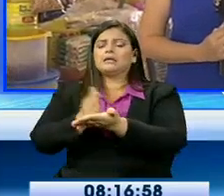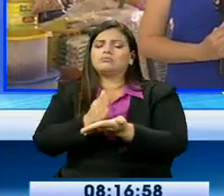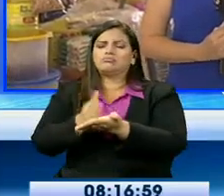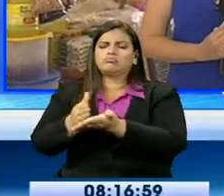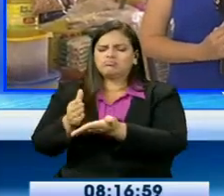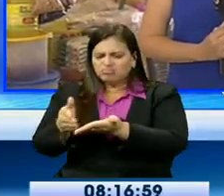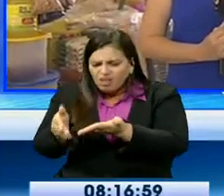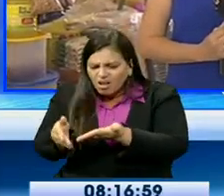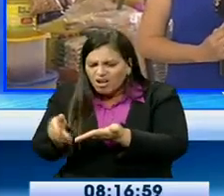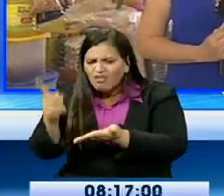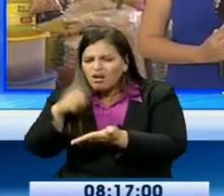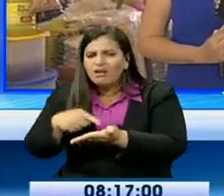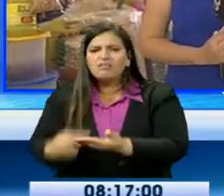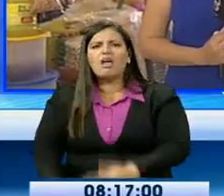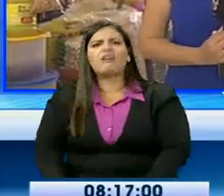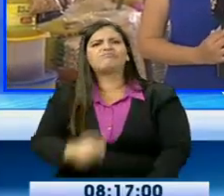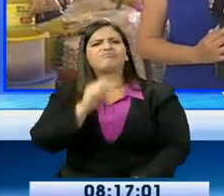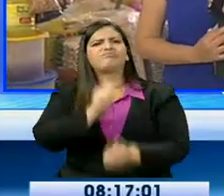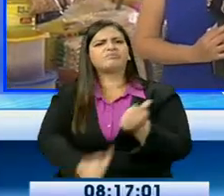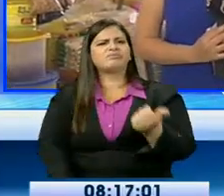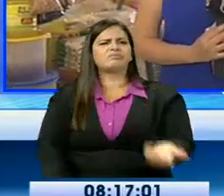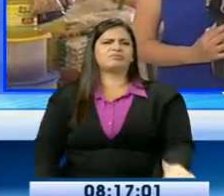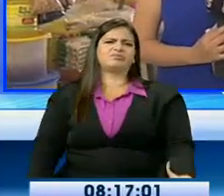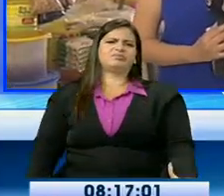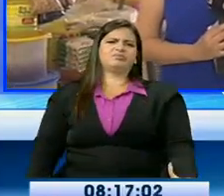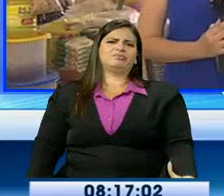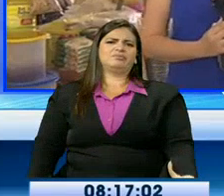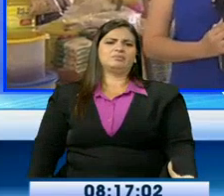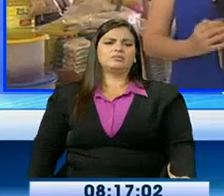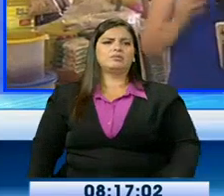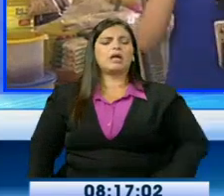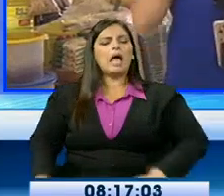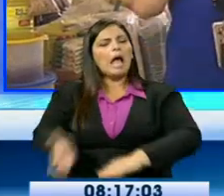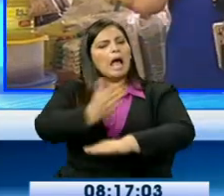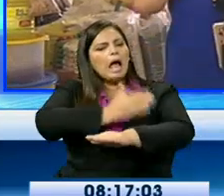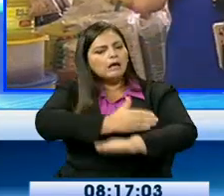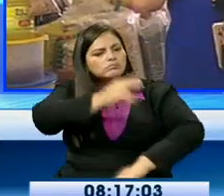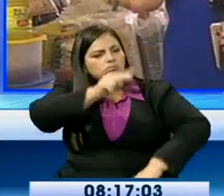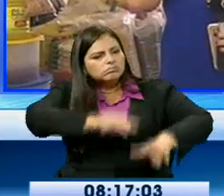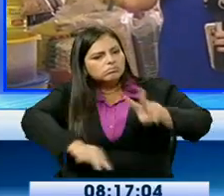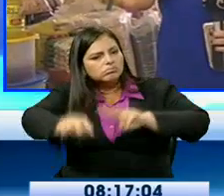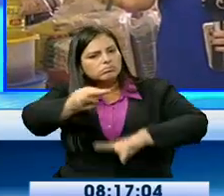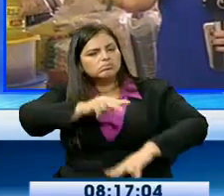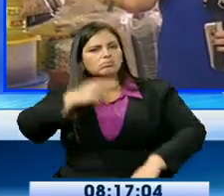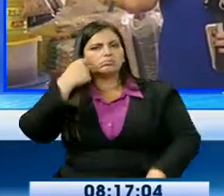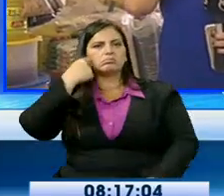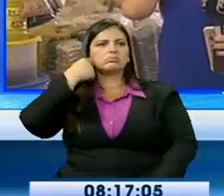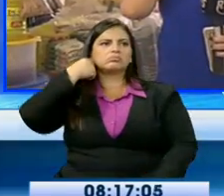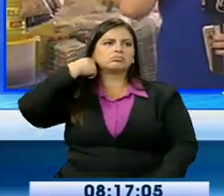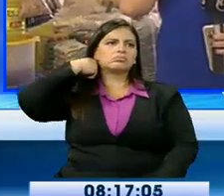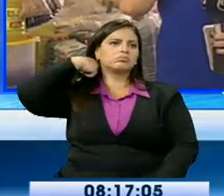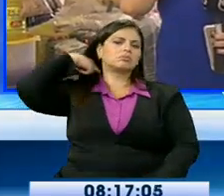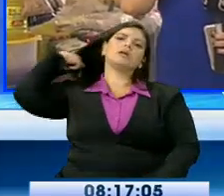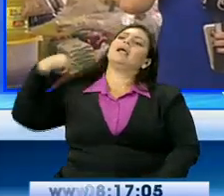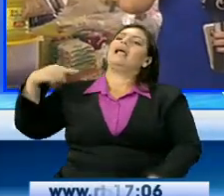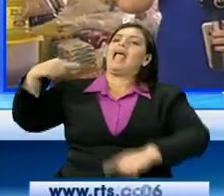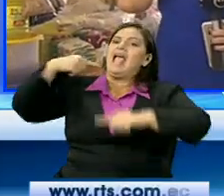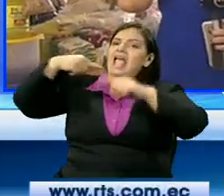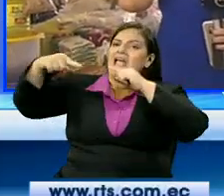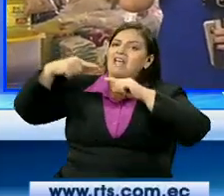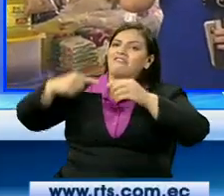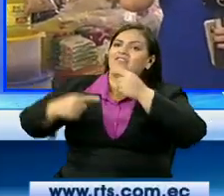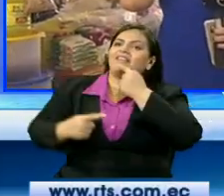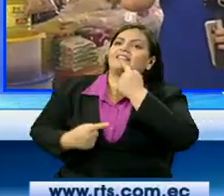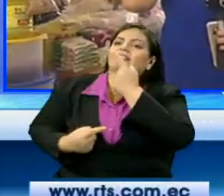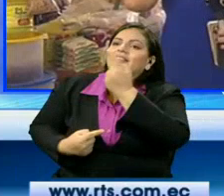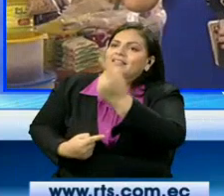comprarlo. Y por favor, el productor quiere que le ayude con un tema. Antes de venirse allá, que le averigüe a